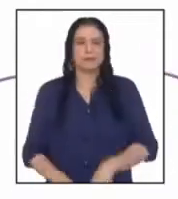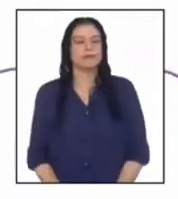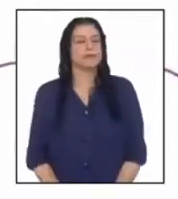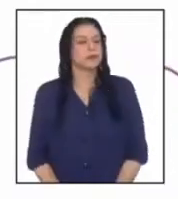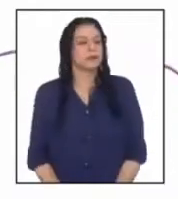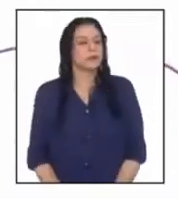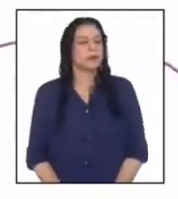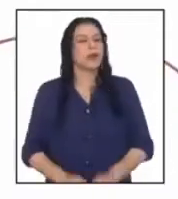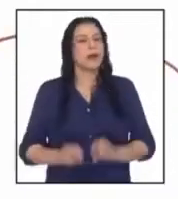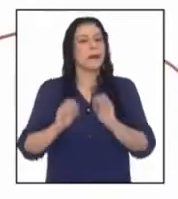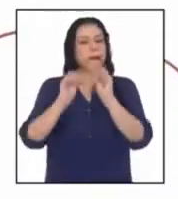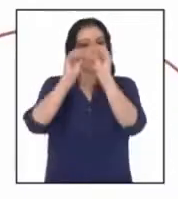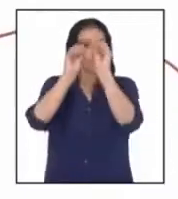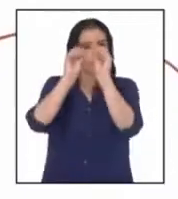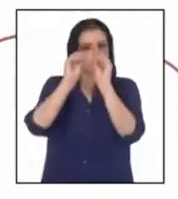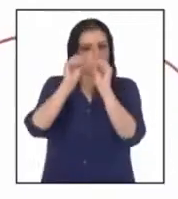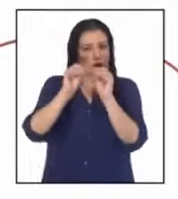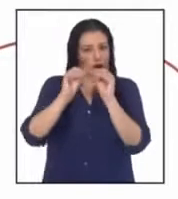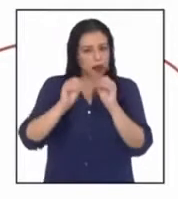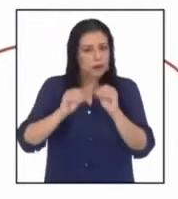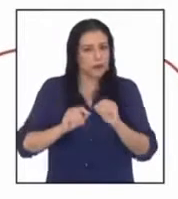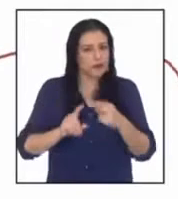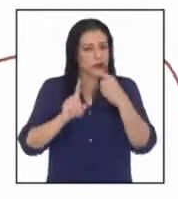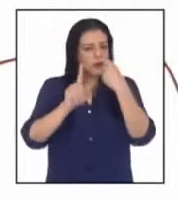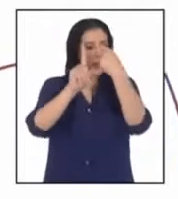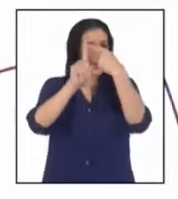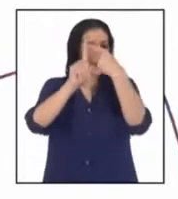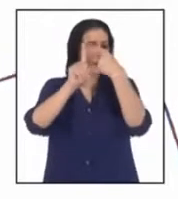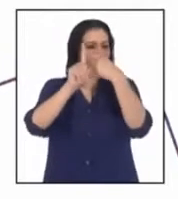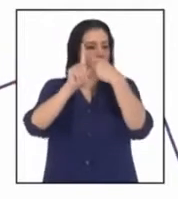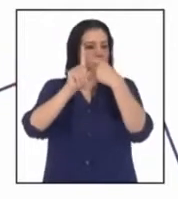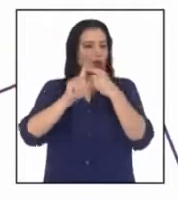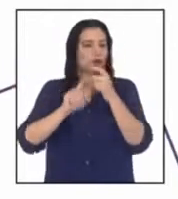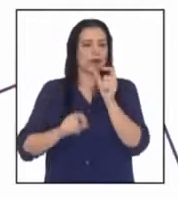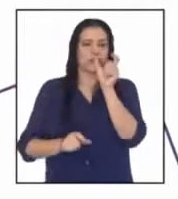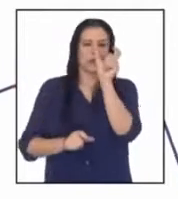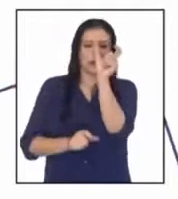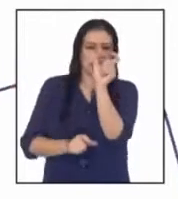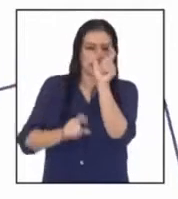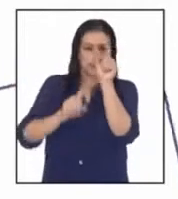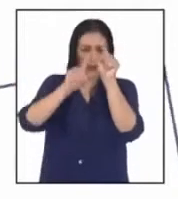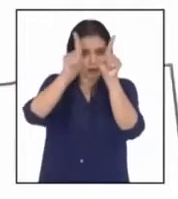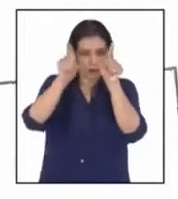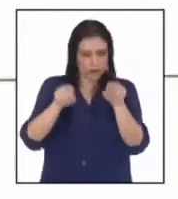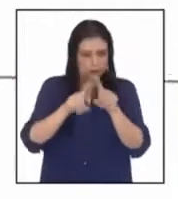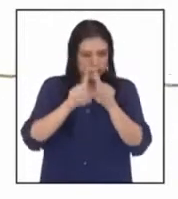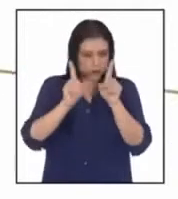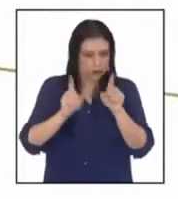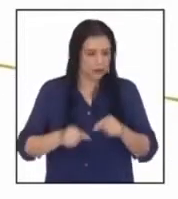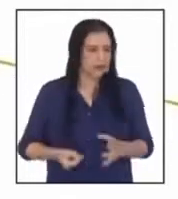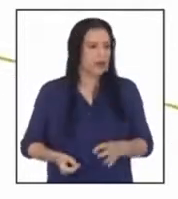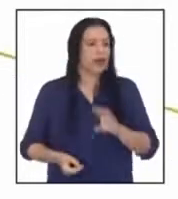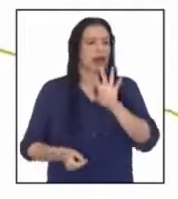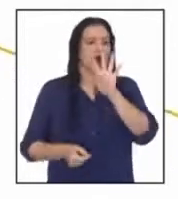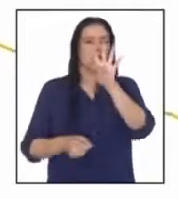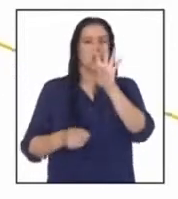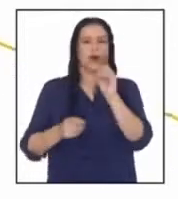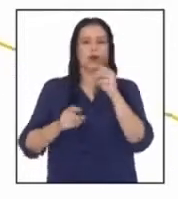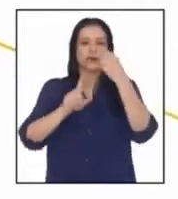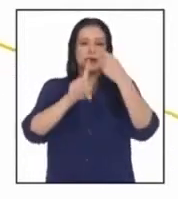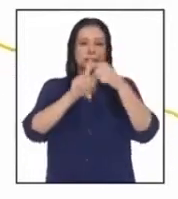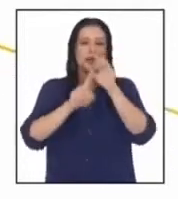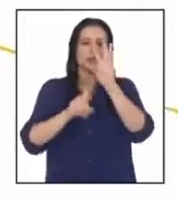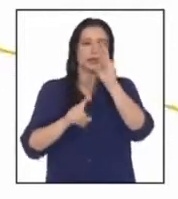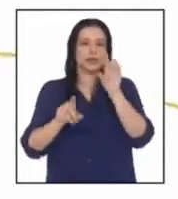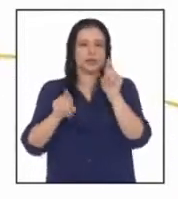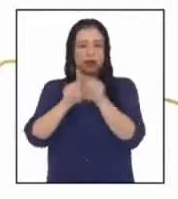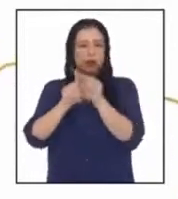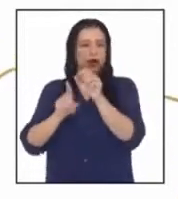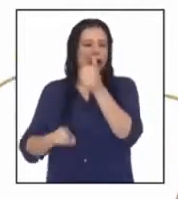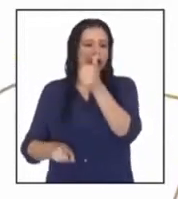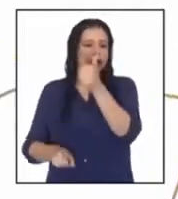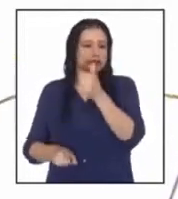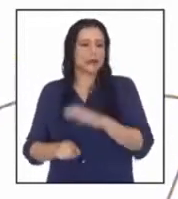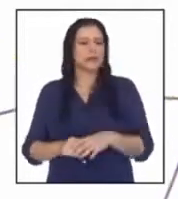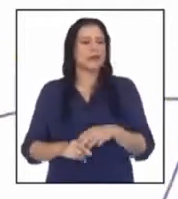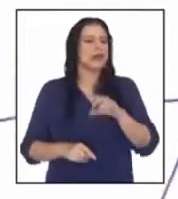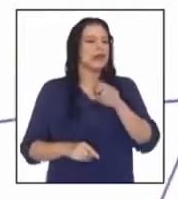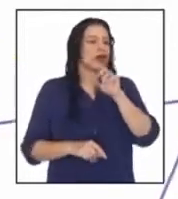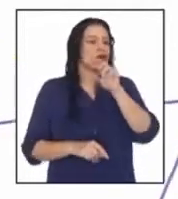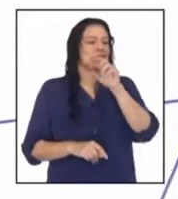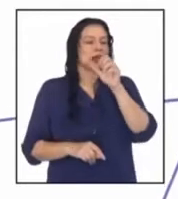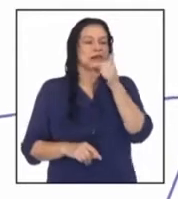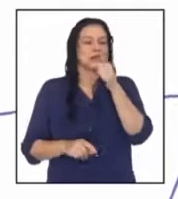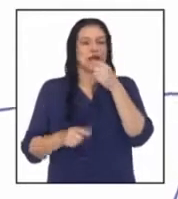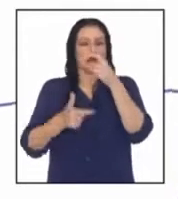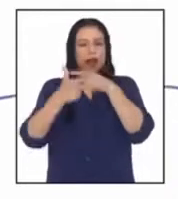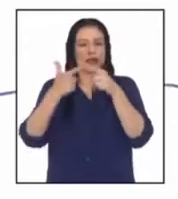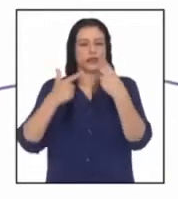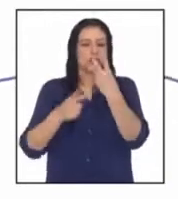I, colocamos la semisuma de los extremos de cada intervalo. Así, 40 más 60 igual a 100, 100 entre 2